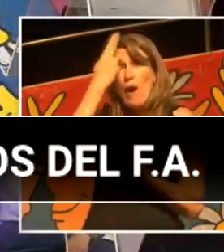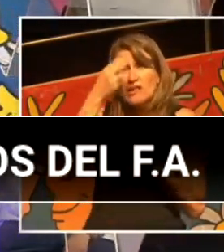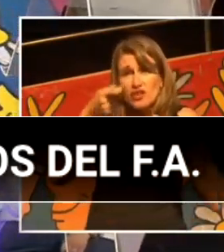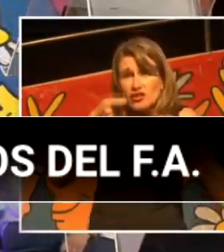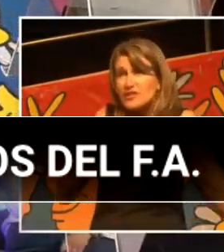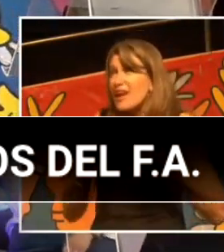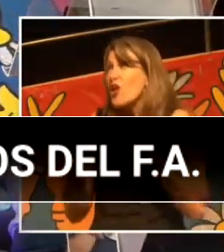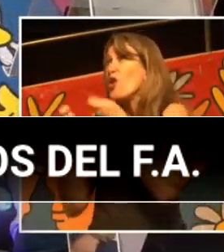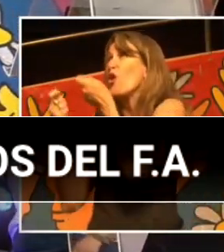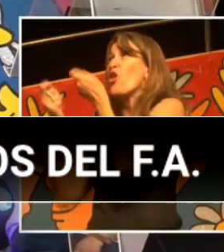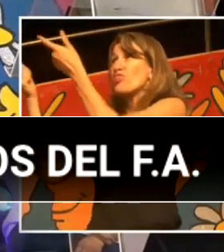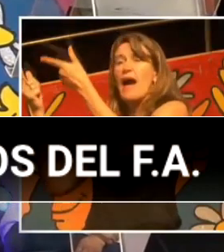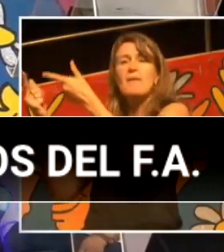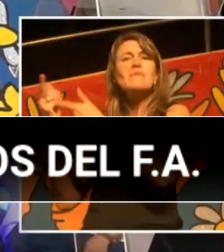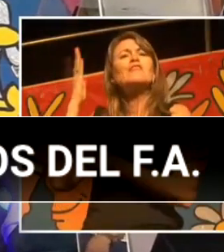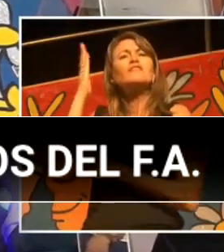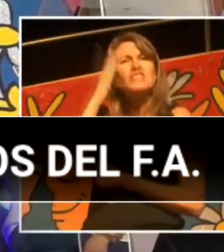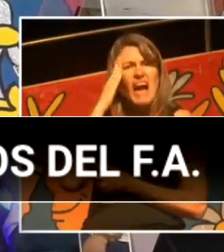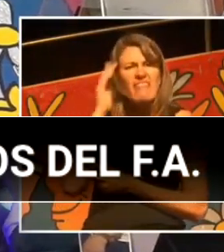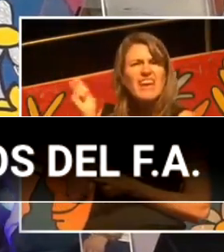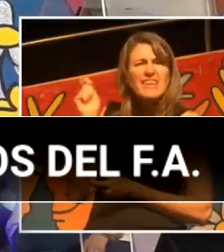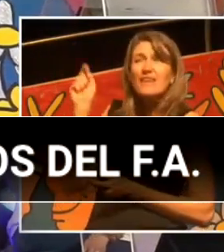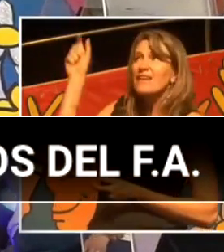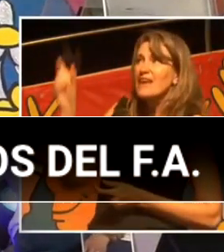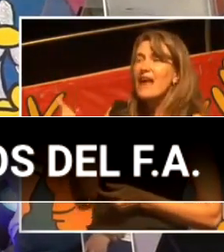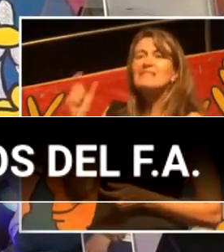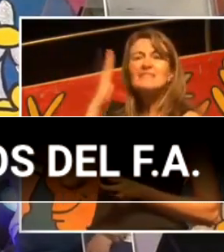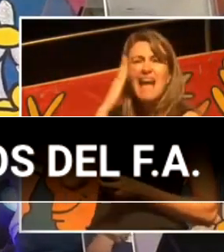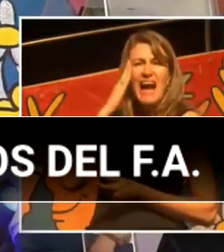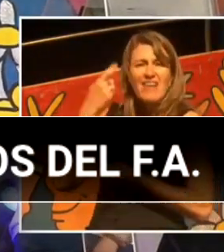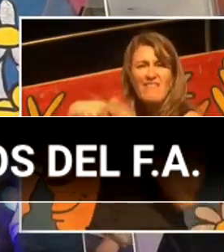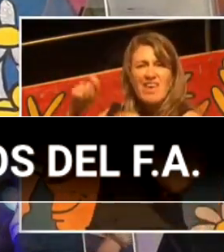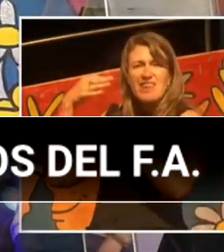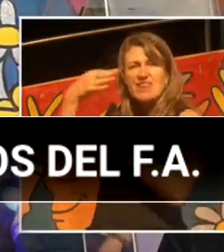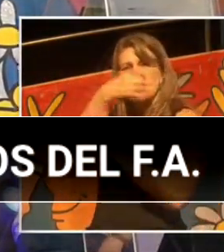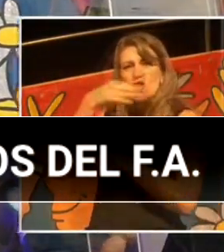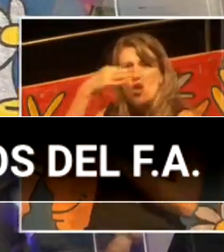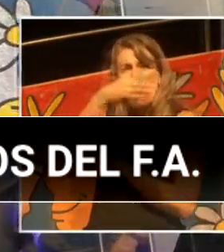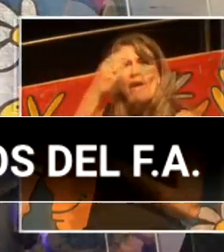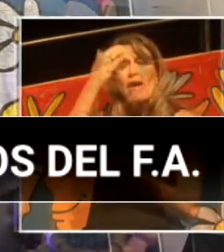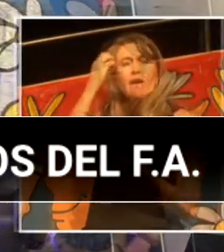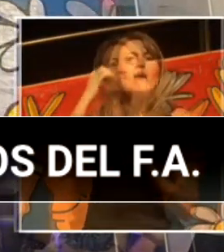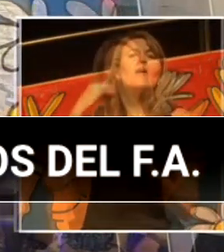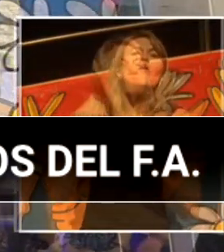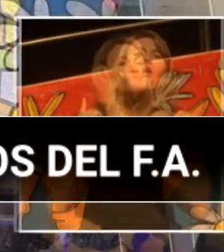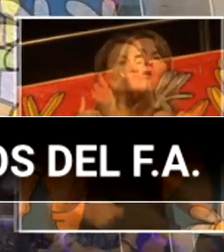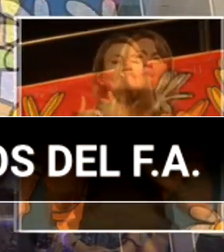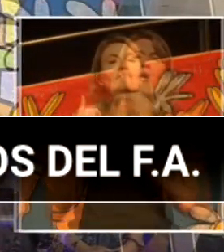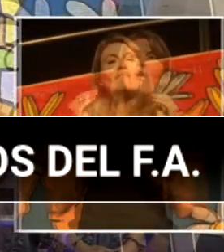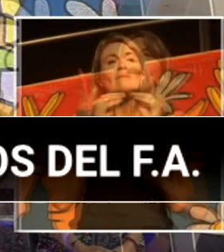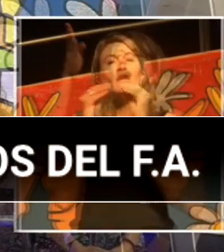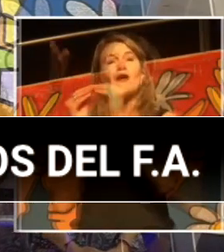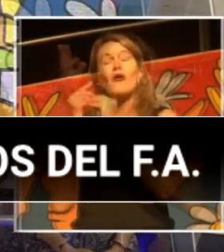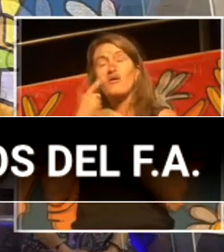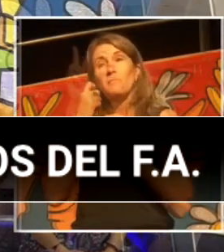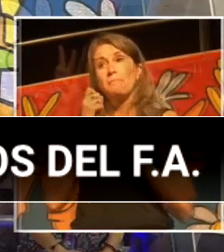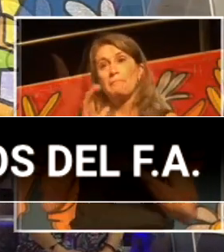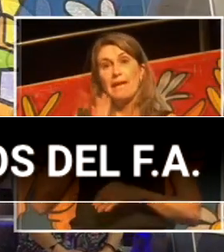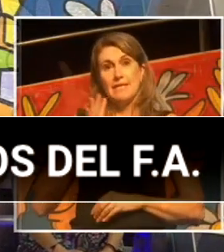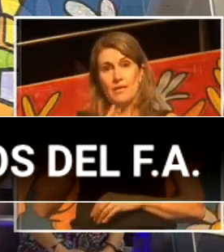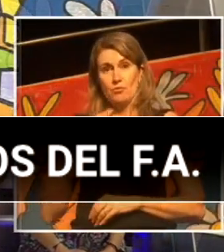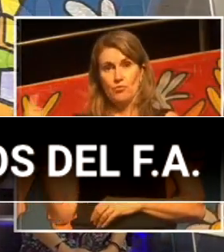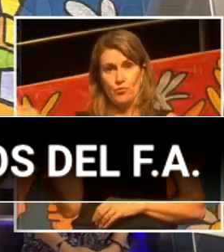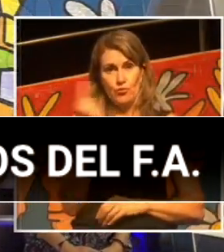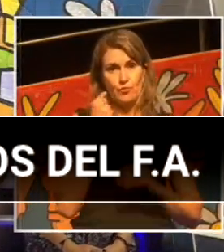sabiendo que era un delincuente pesado explíquenlo vayan al parlamento presidente compañeros pero también